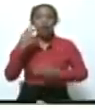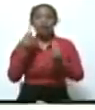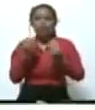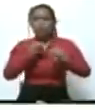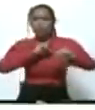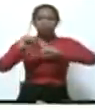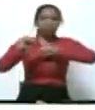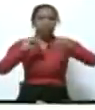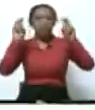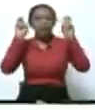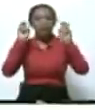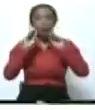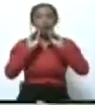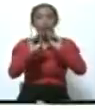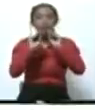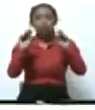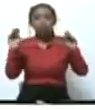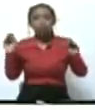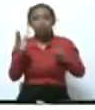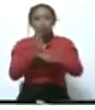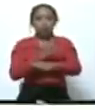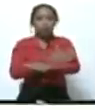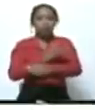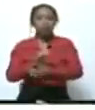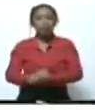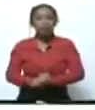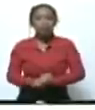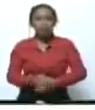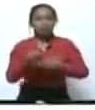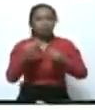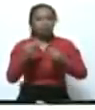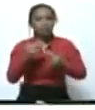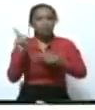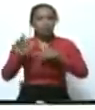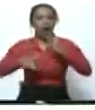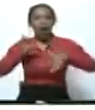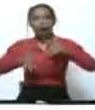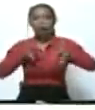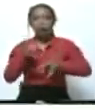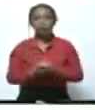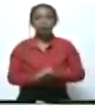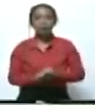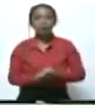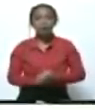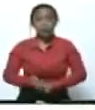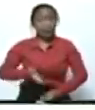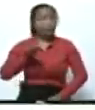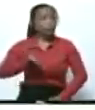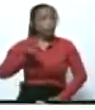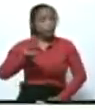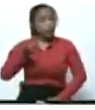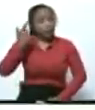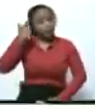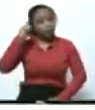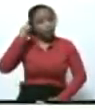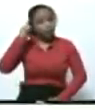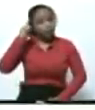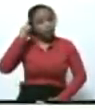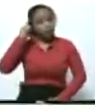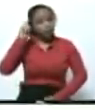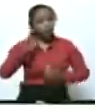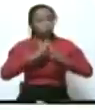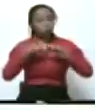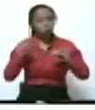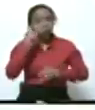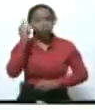tema de la convocatoria previa para esta actividad. Es muy importante recordar a todos